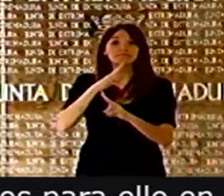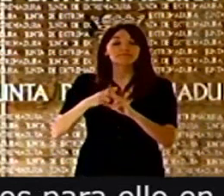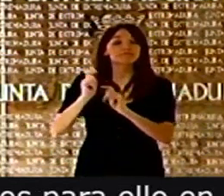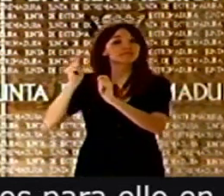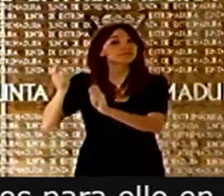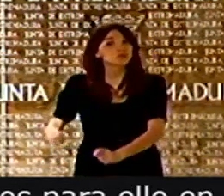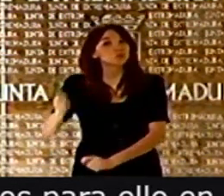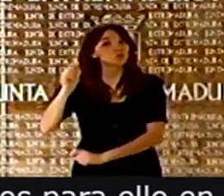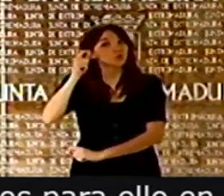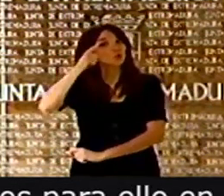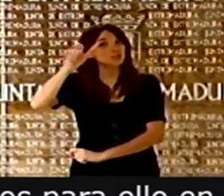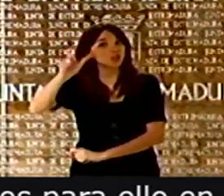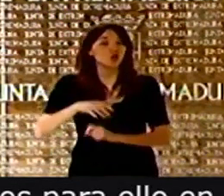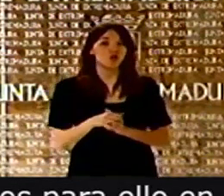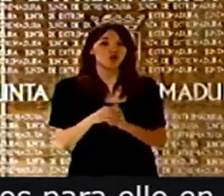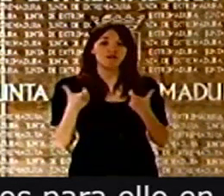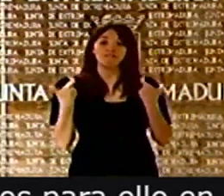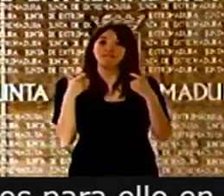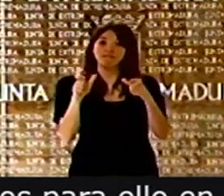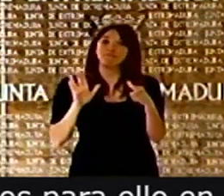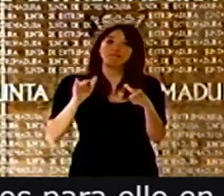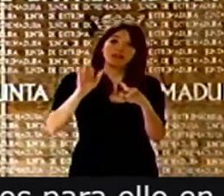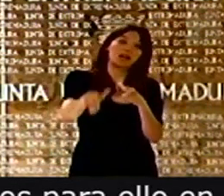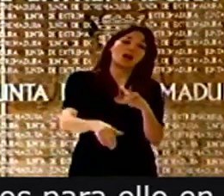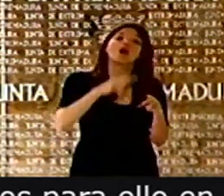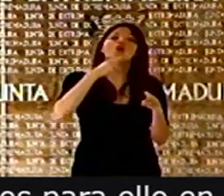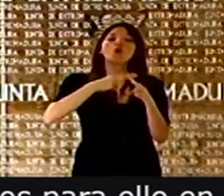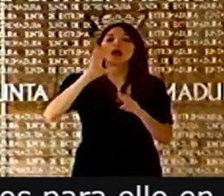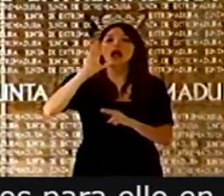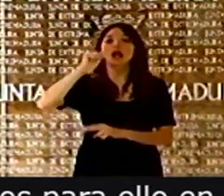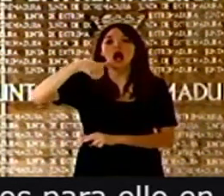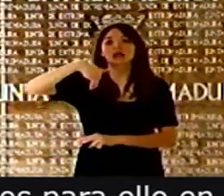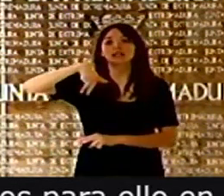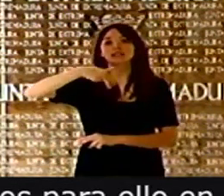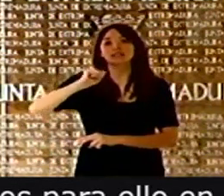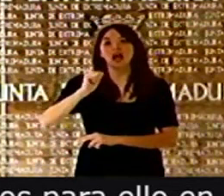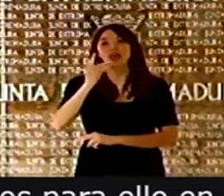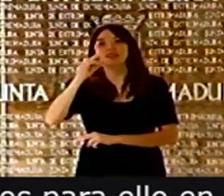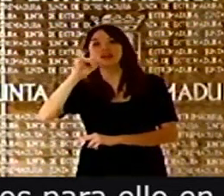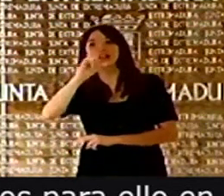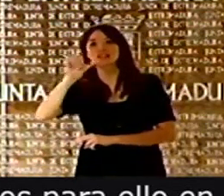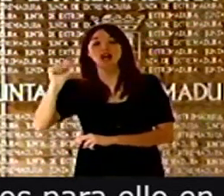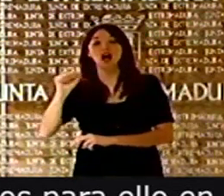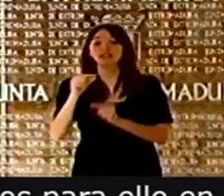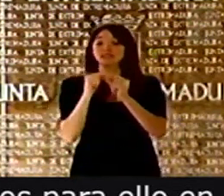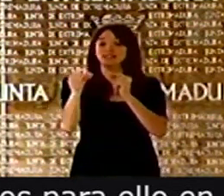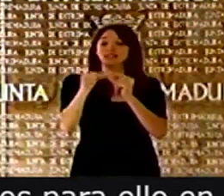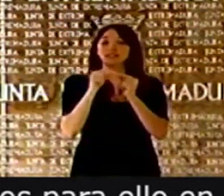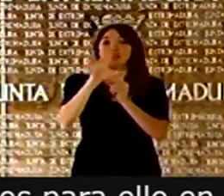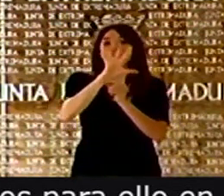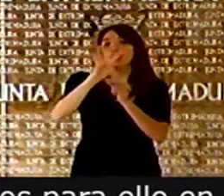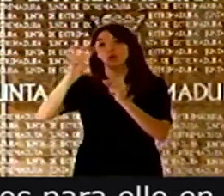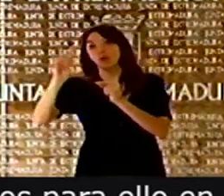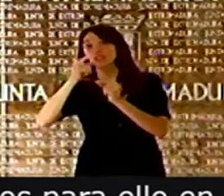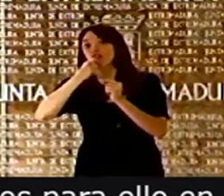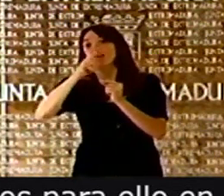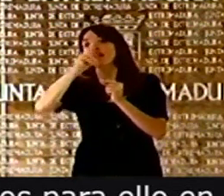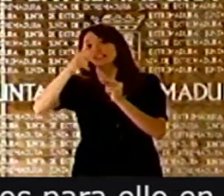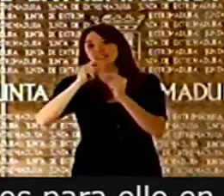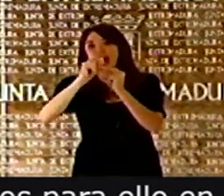de una finca que se denomina La Cañadilla, con una superficie total de 54 hectáreas. En esa finca